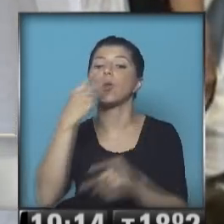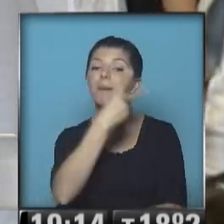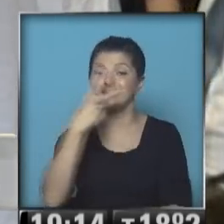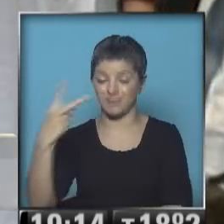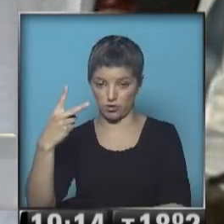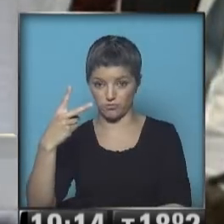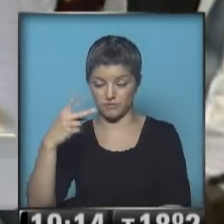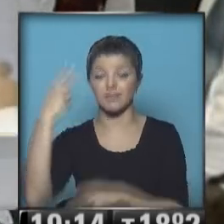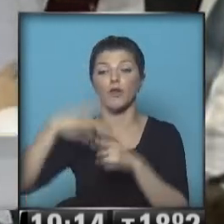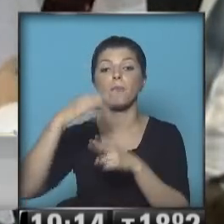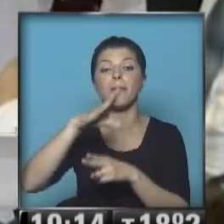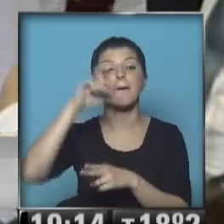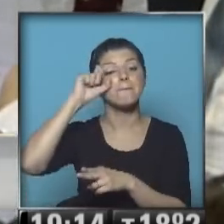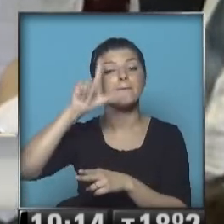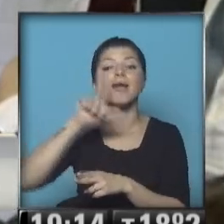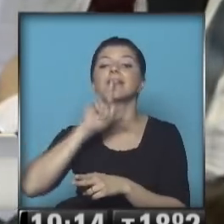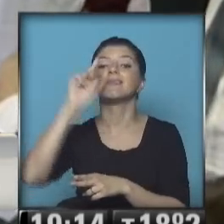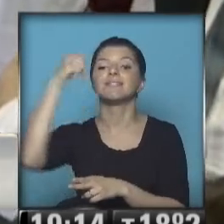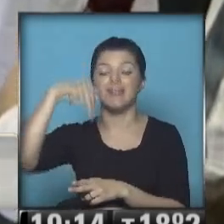Beltrán, y en tantos otros